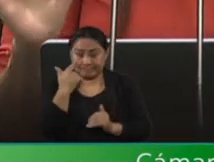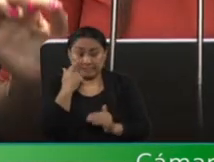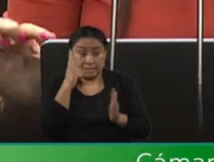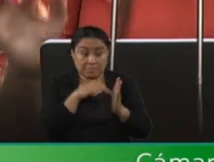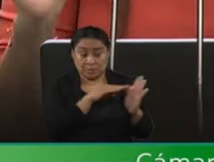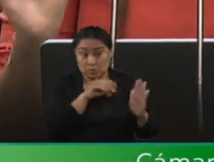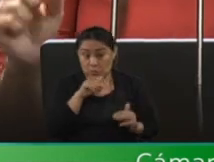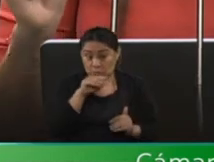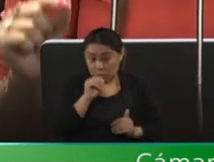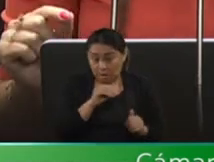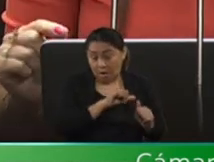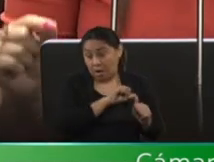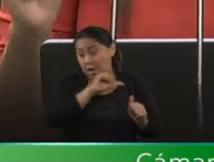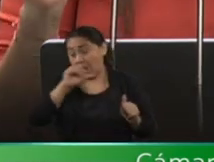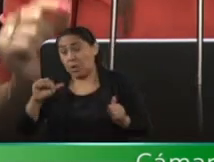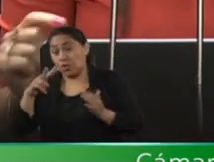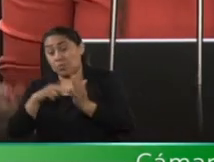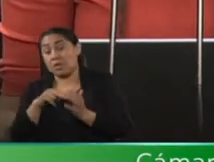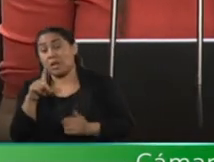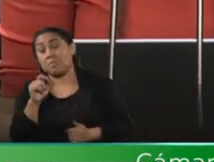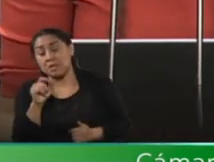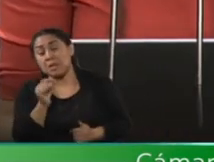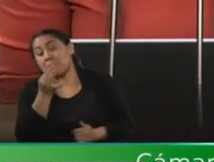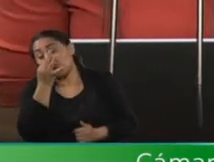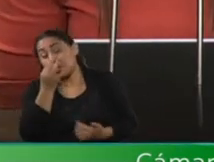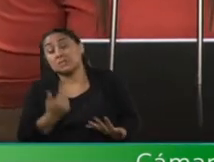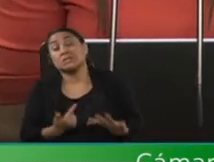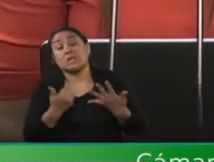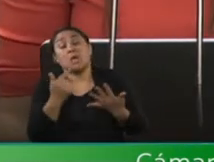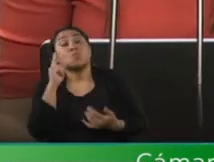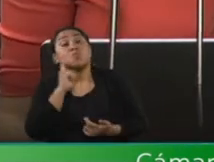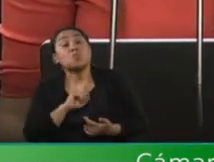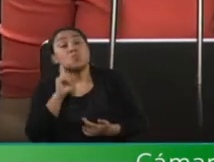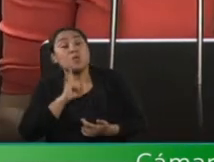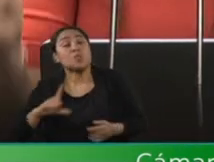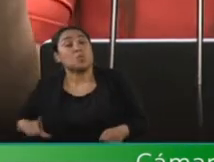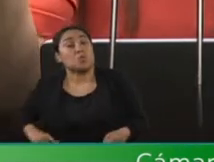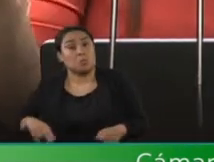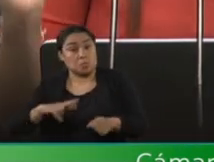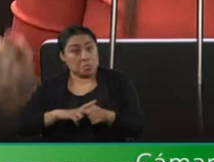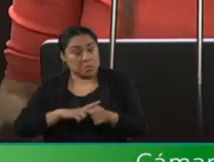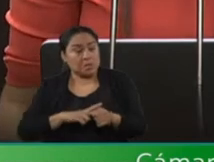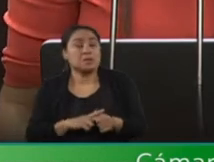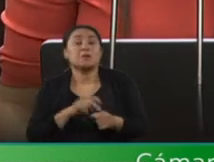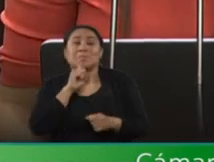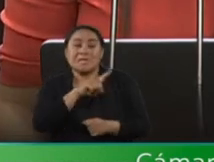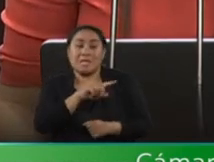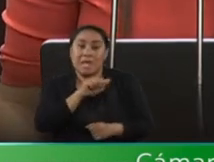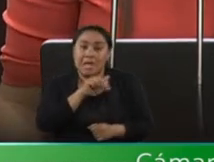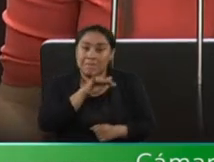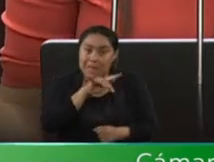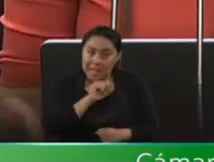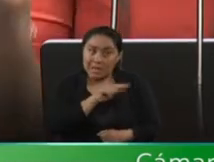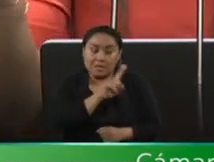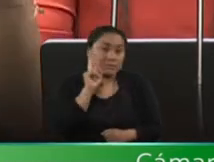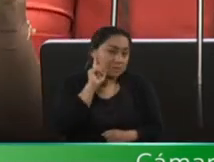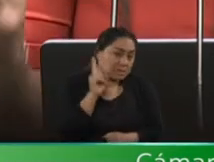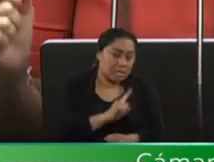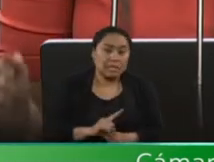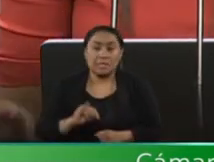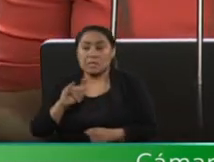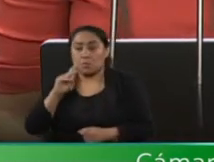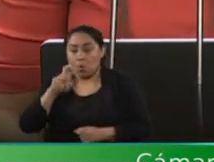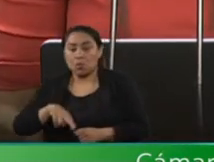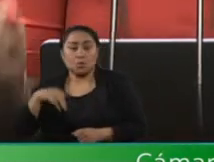1979 al 2020 solamente siete mujeres habían sido gobernadoras entre ellas Amalia García en Zacatecas ivón